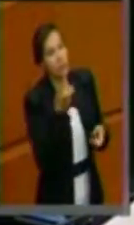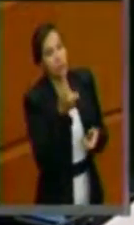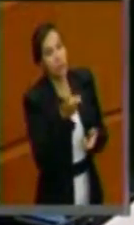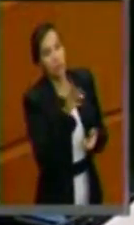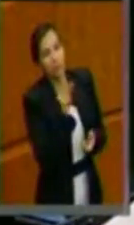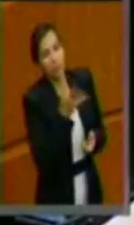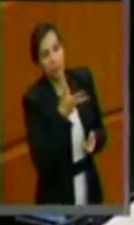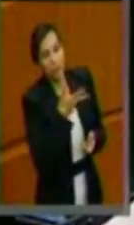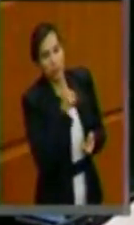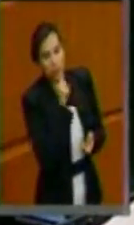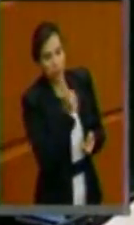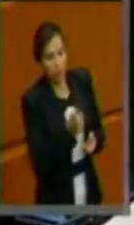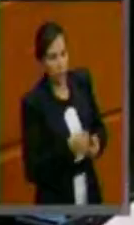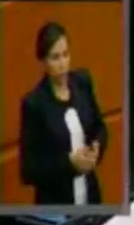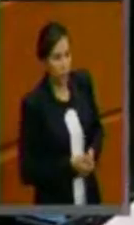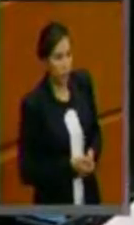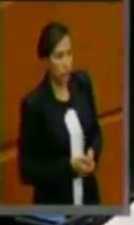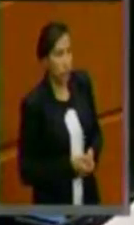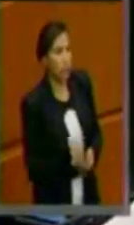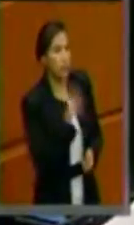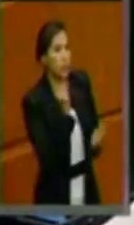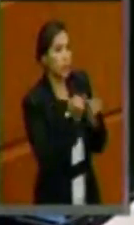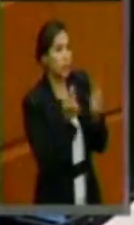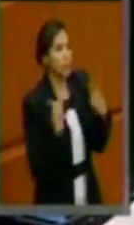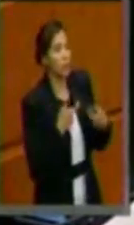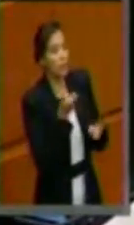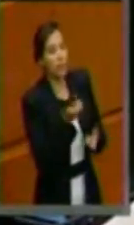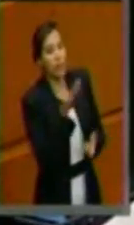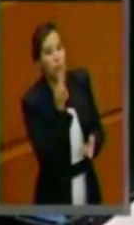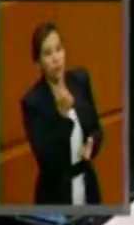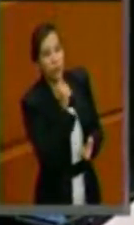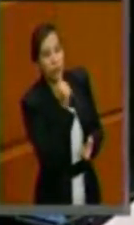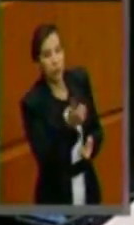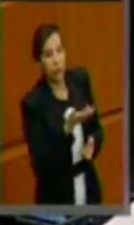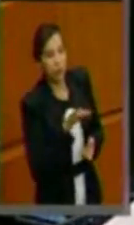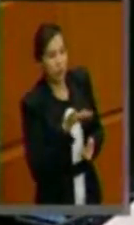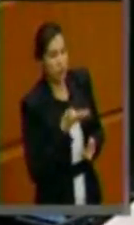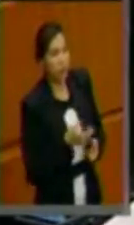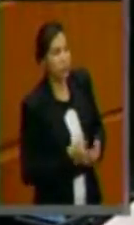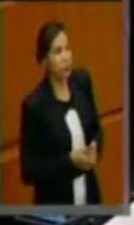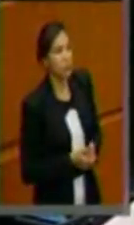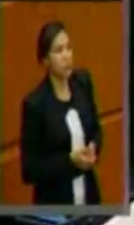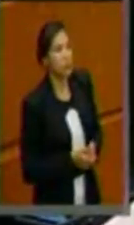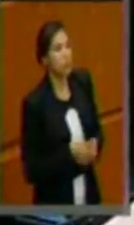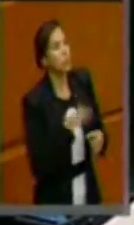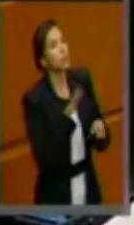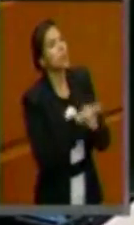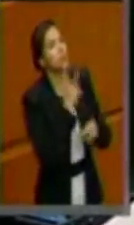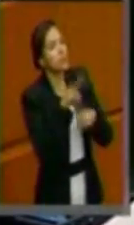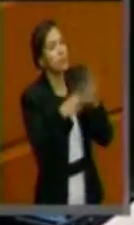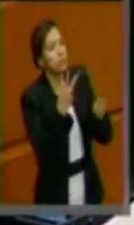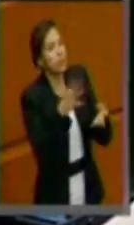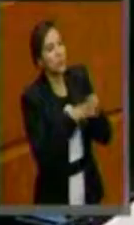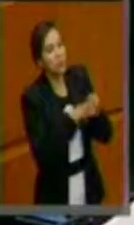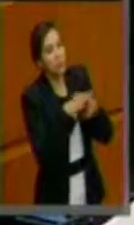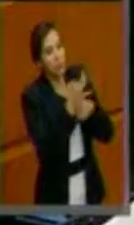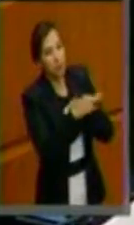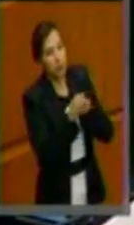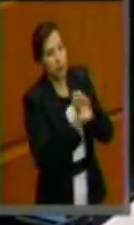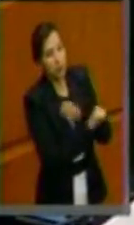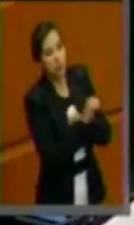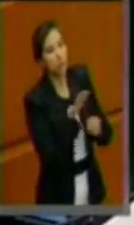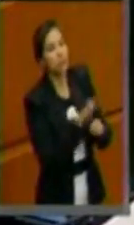recurso. Pero además la gente que no tiene recurso, ¿por qué llega a prisión preventiva?